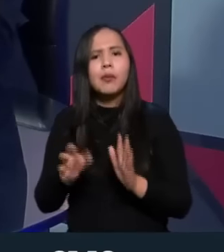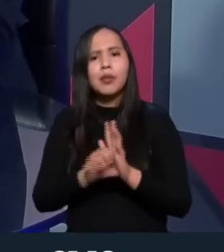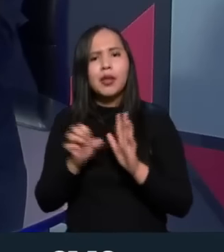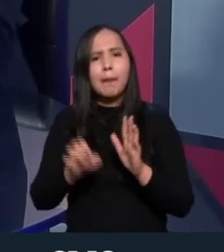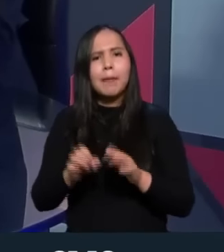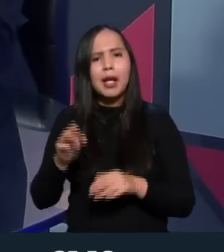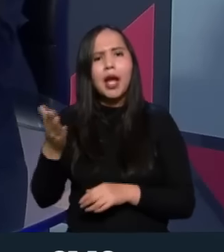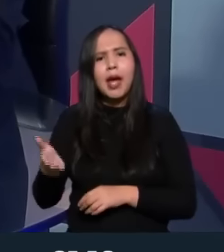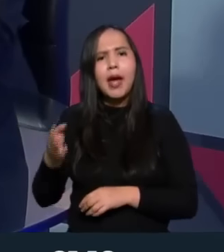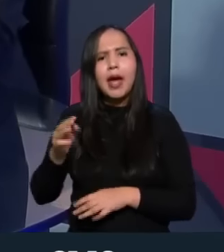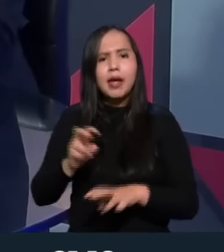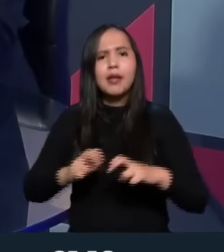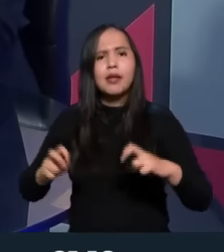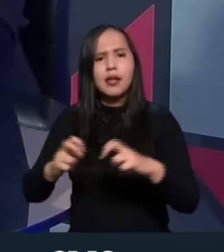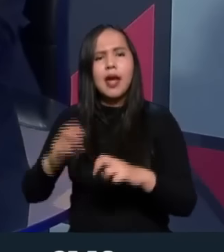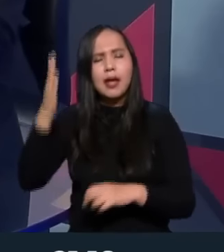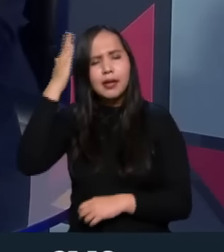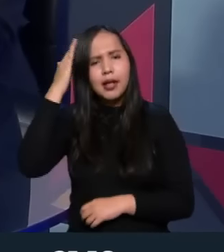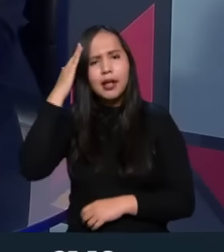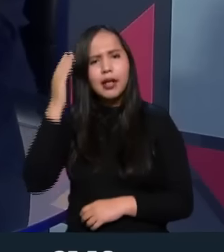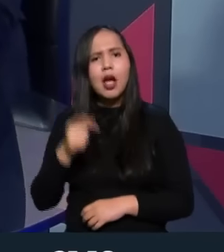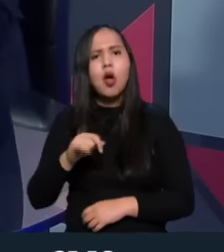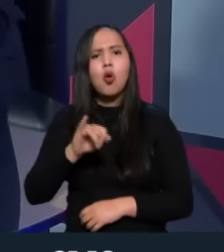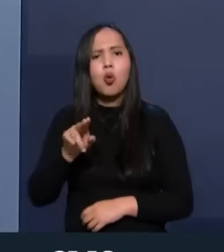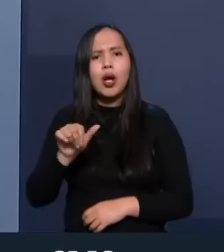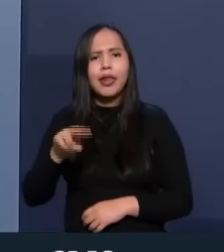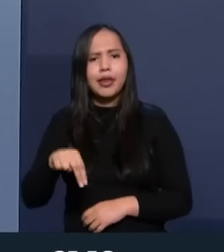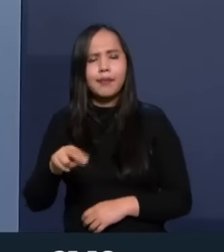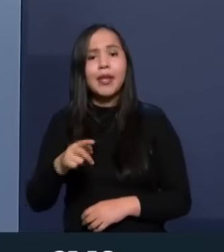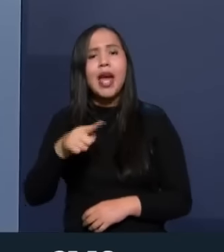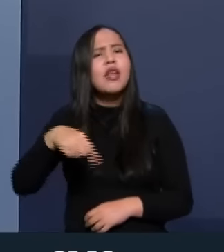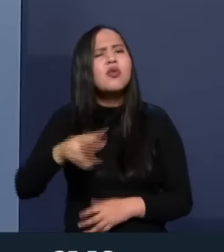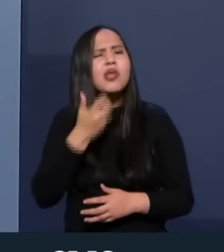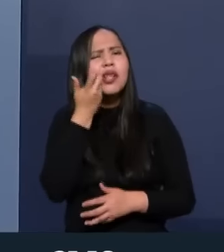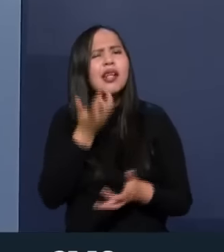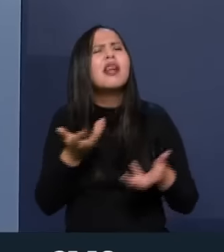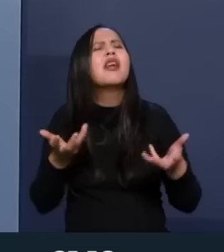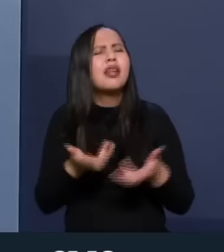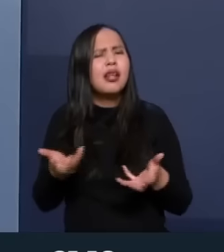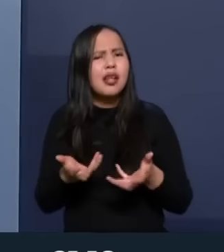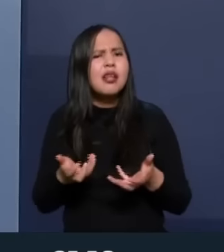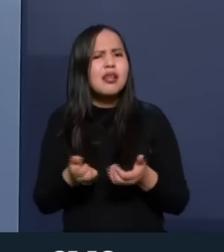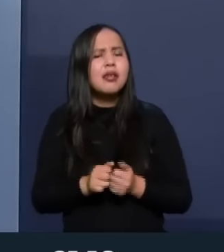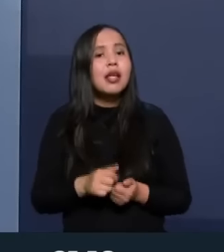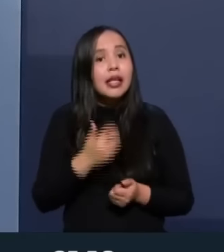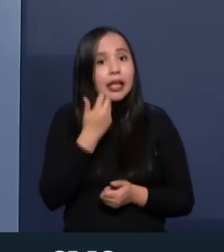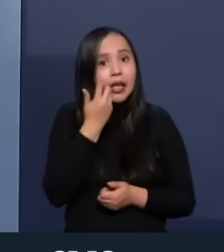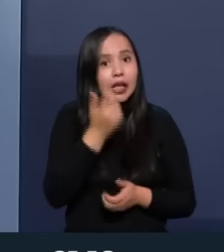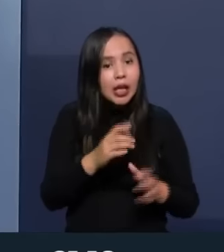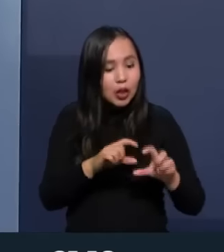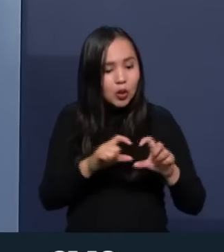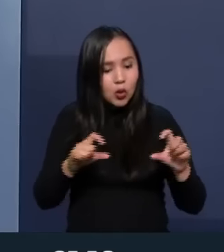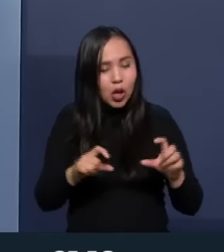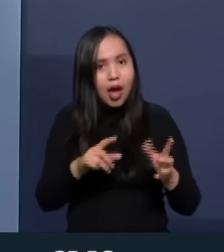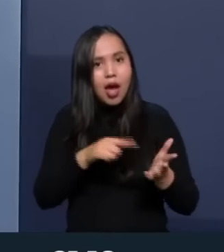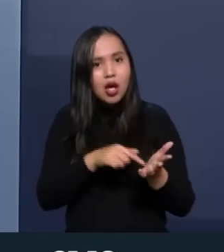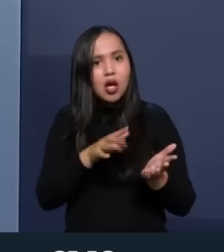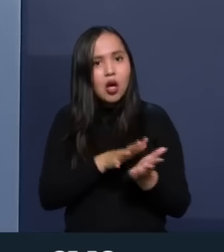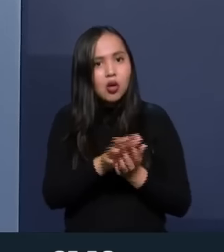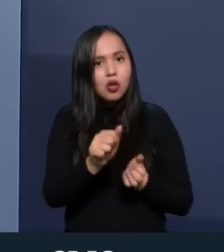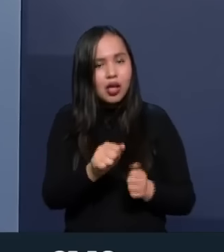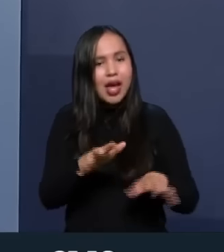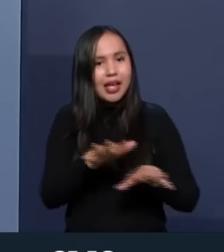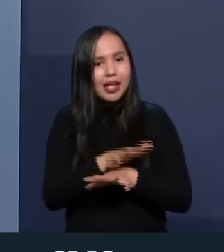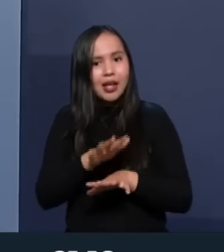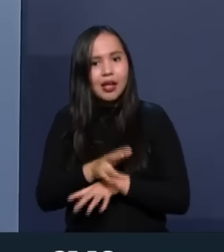del ministro Juan Luis González Alcántara Carrancá. ¿Qué era lo que estaban haciendo? Estaban tratando de tomar parte del texto constitucional fruto de la reforma al Poder